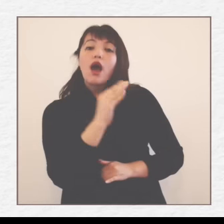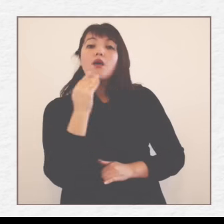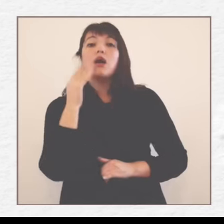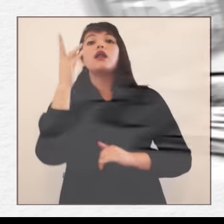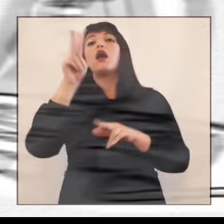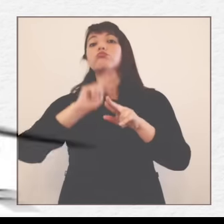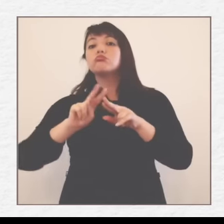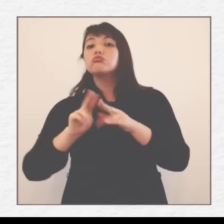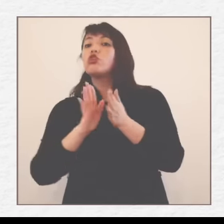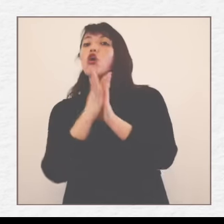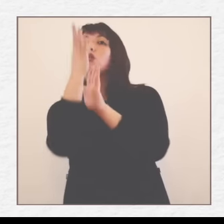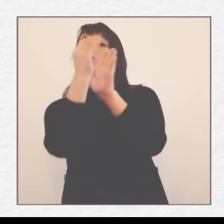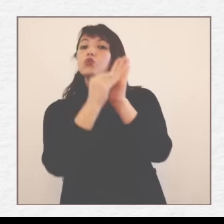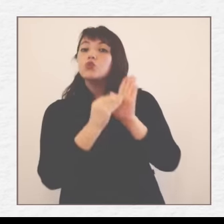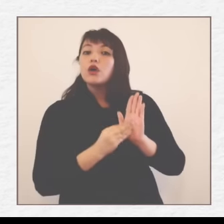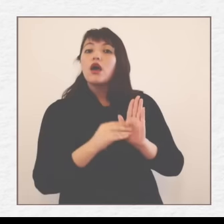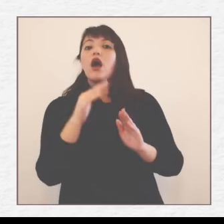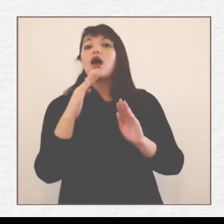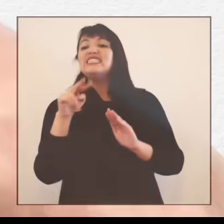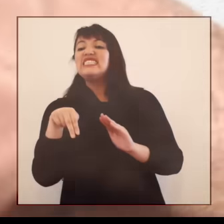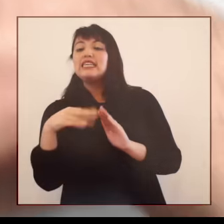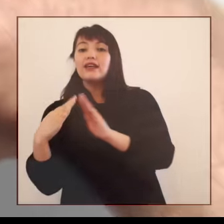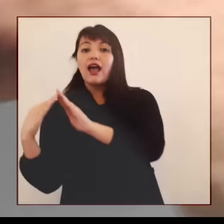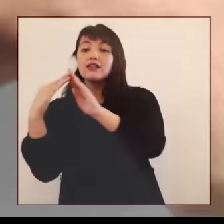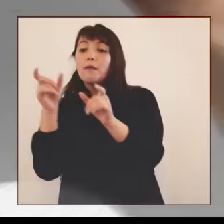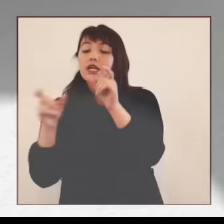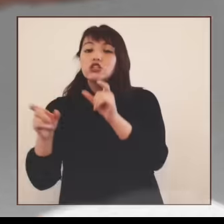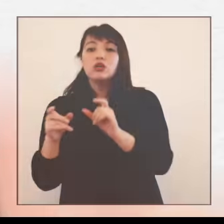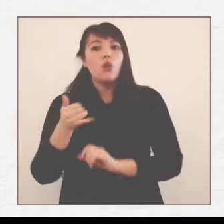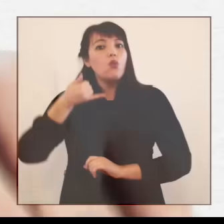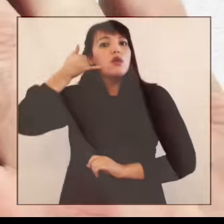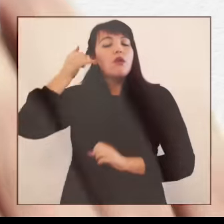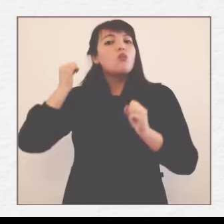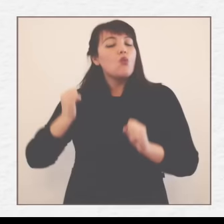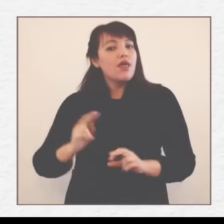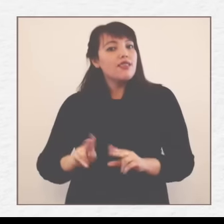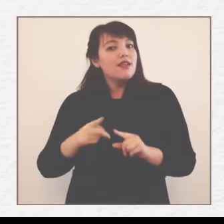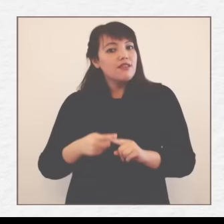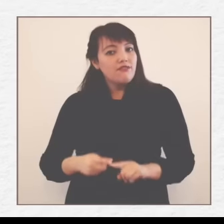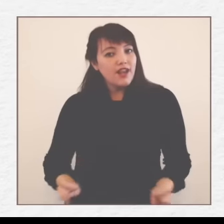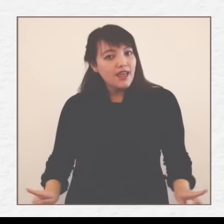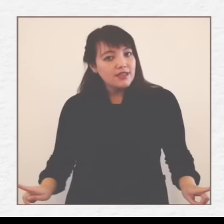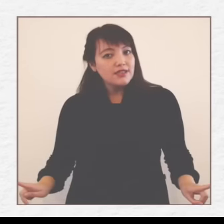reportar si ves algún vecino sin domicilio. Un simple llamado puede hacer la diferencia.